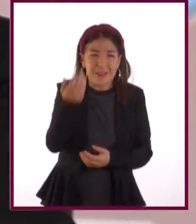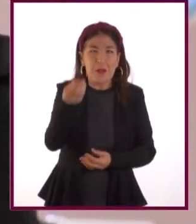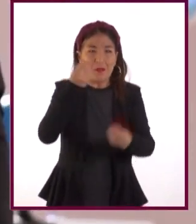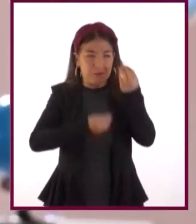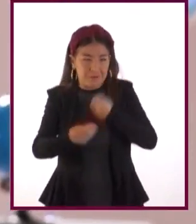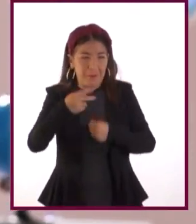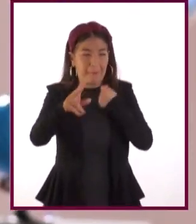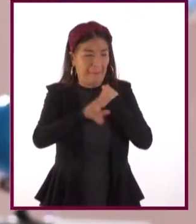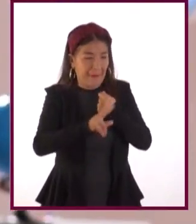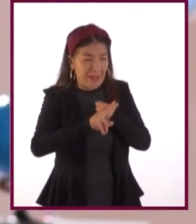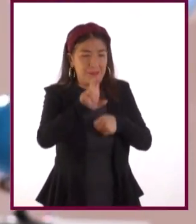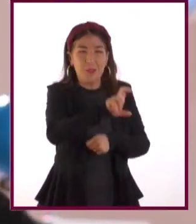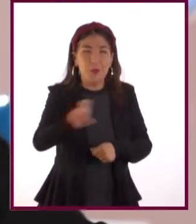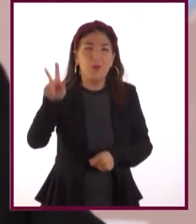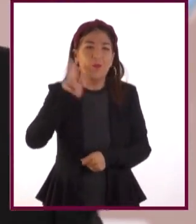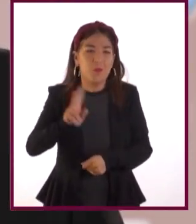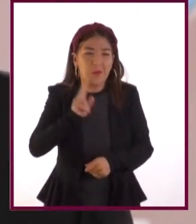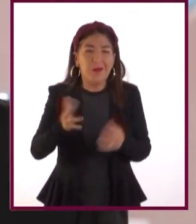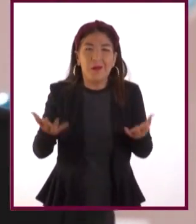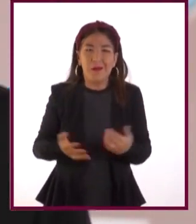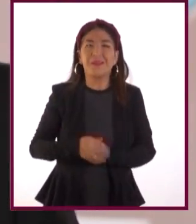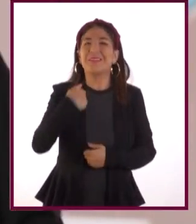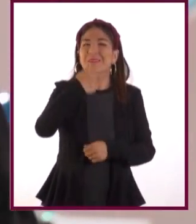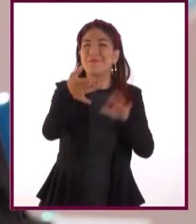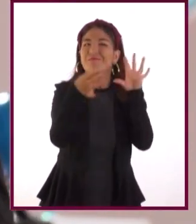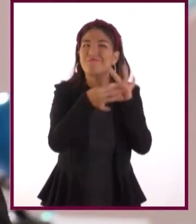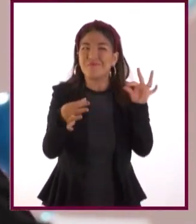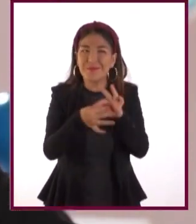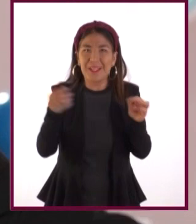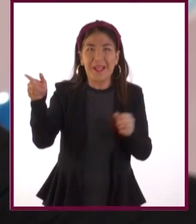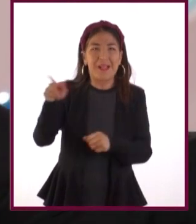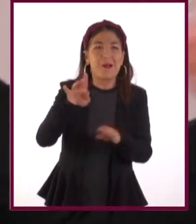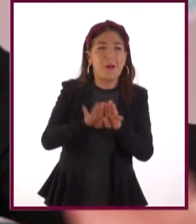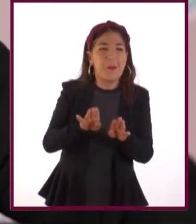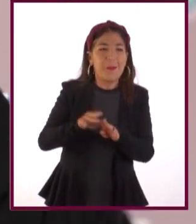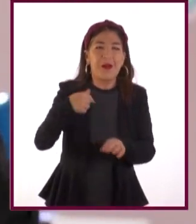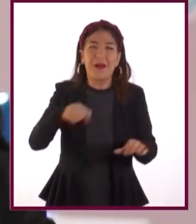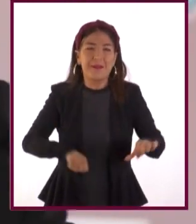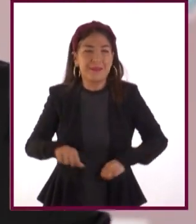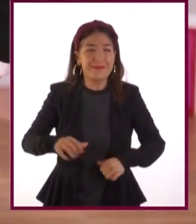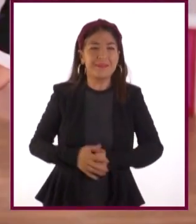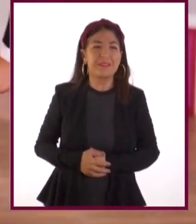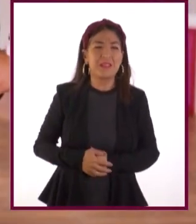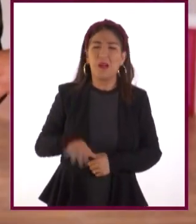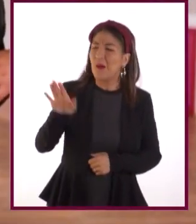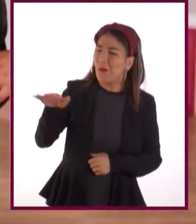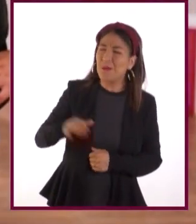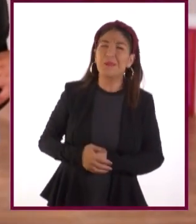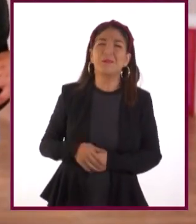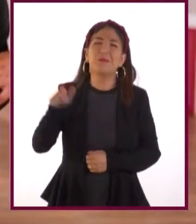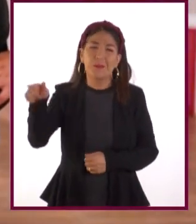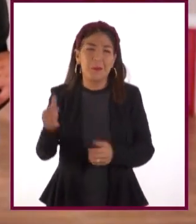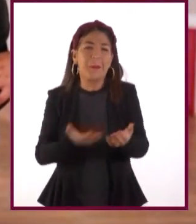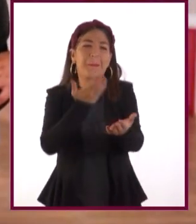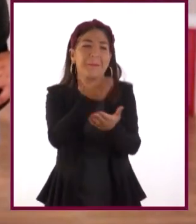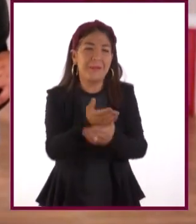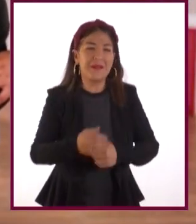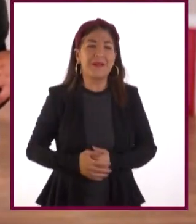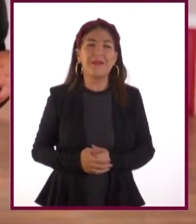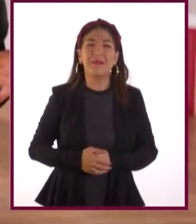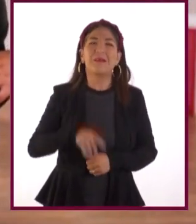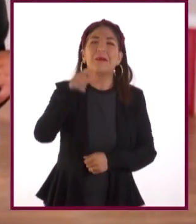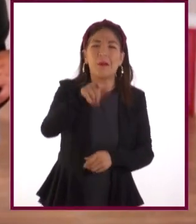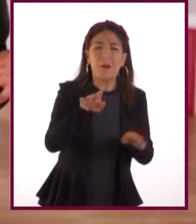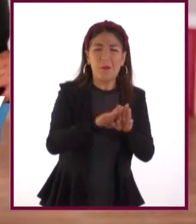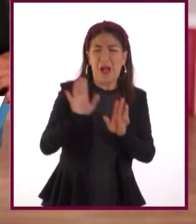podemos hacer otras cosas con los vasos, experimentos. O sea, les cuento cómo estuvo mi día ayer. A ver, Ernesto, ¿y qué tal si les